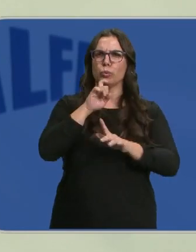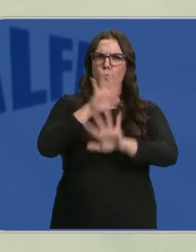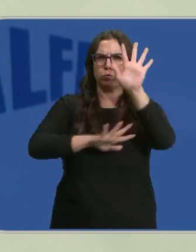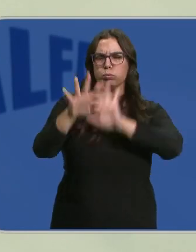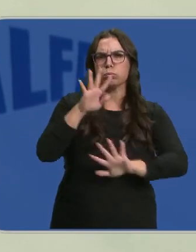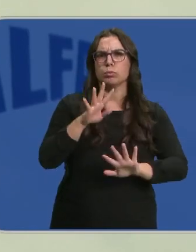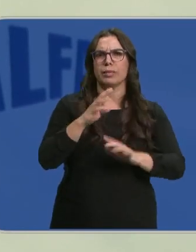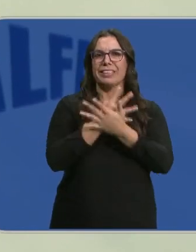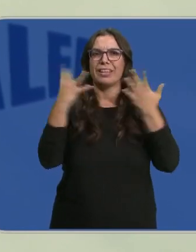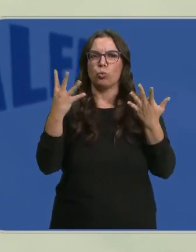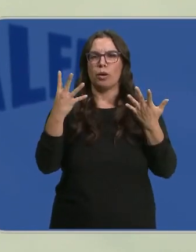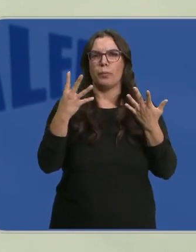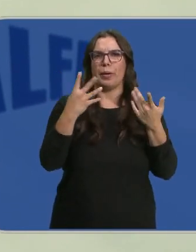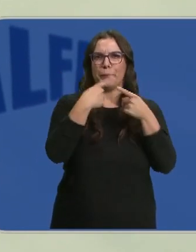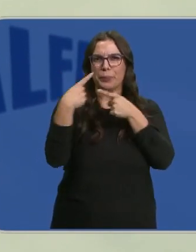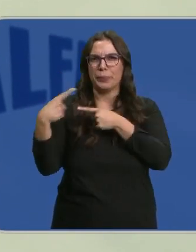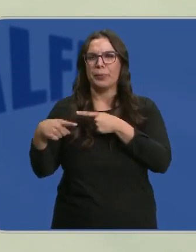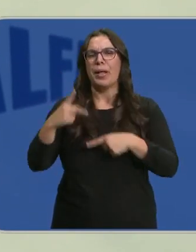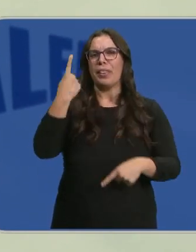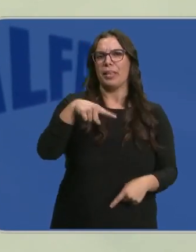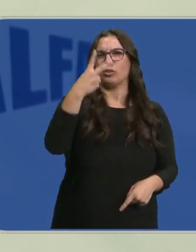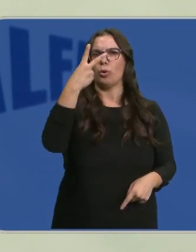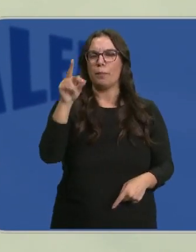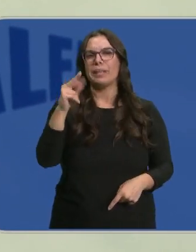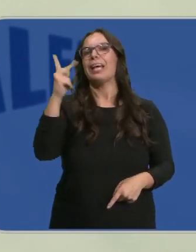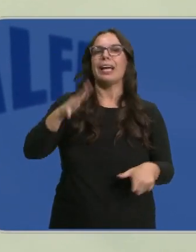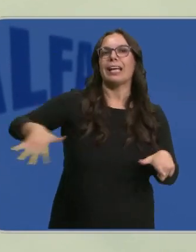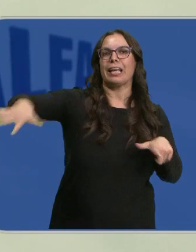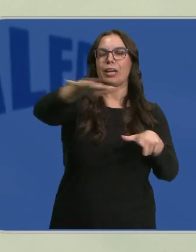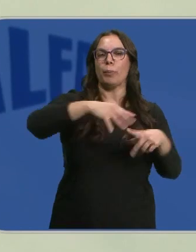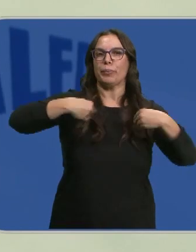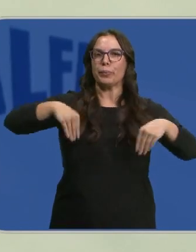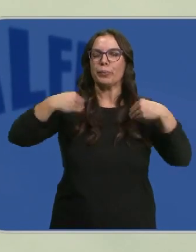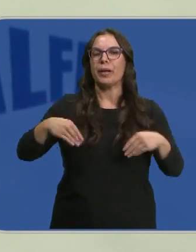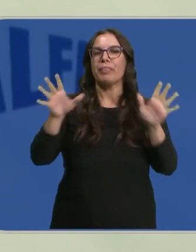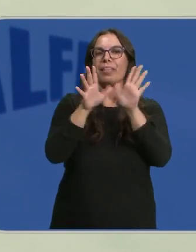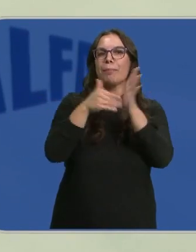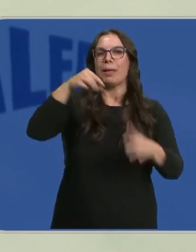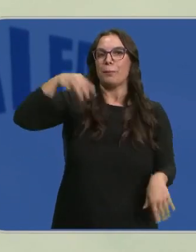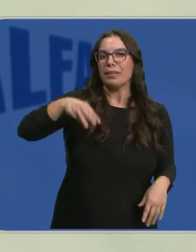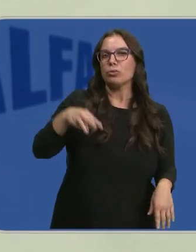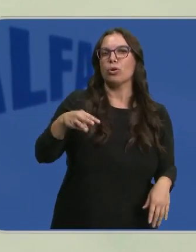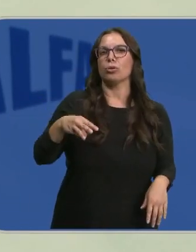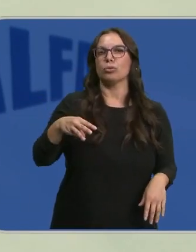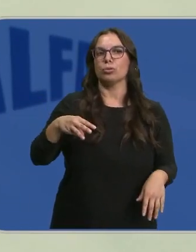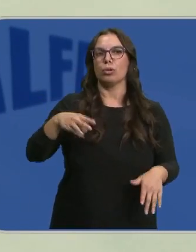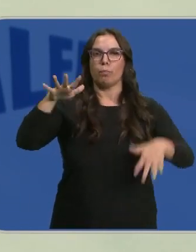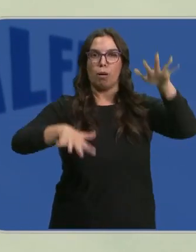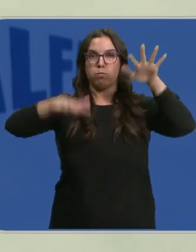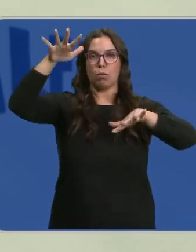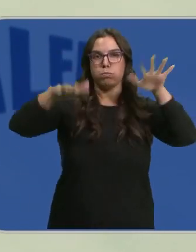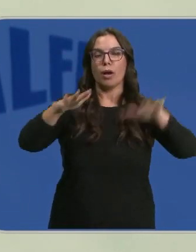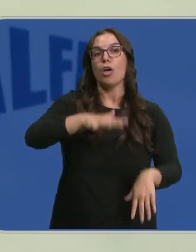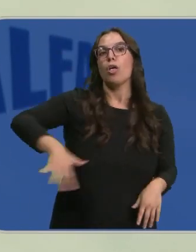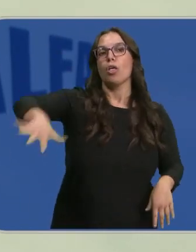compleja, de estas 19 pistas, de estos 120 kilómetros de disfrute, de estos 10.000 metros de desnivel acumulado que